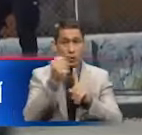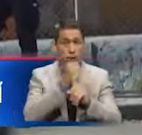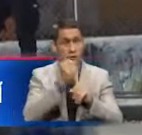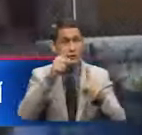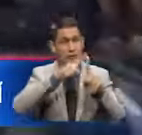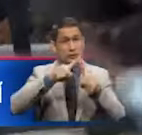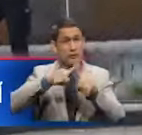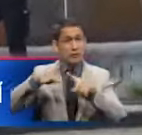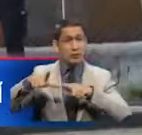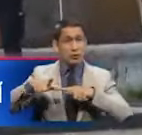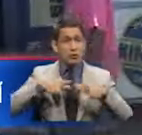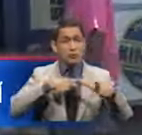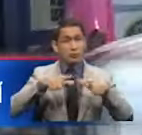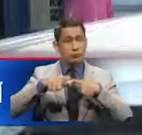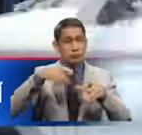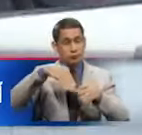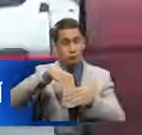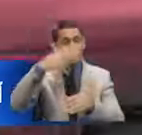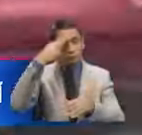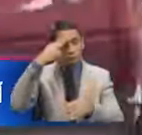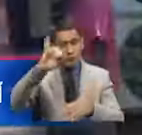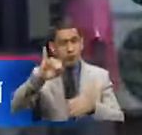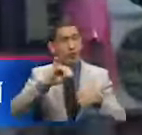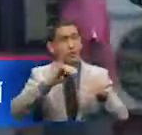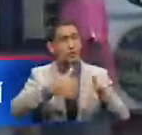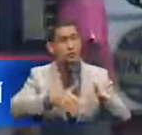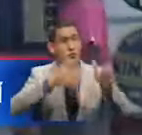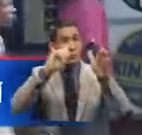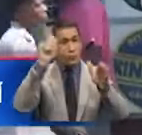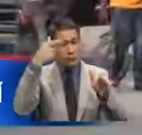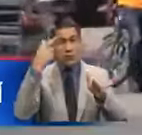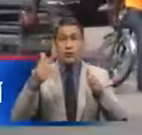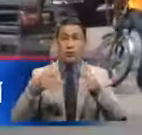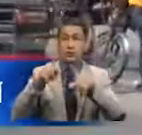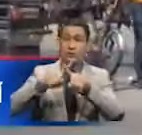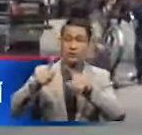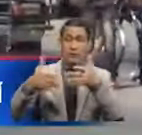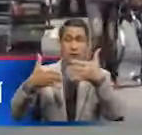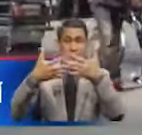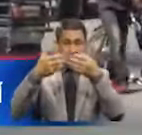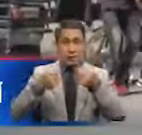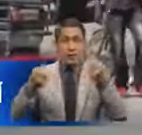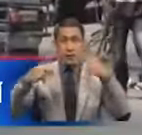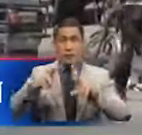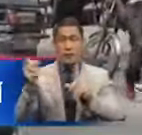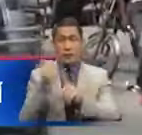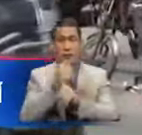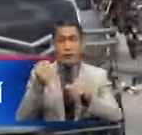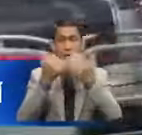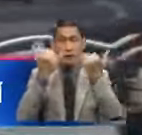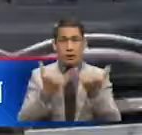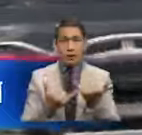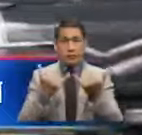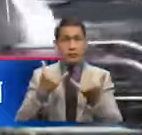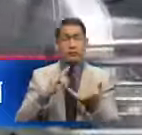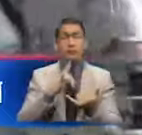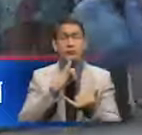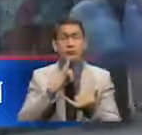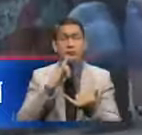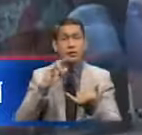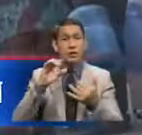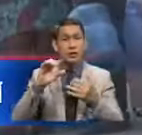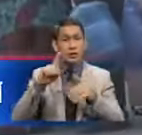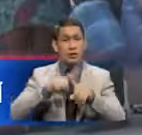las comisarías y las prisiones, sin que la policía desbordada pueda detenerlas. Estados Unidos y la Unión Europea se